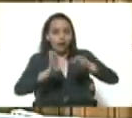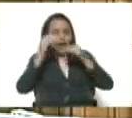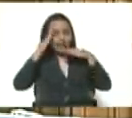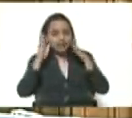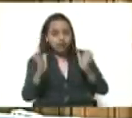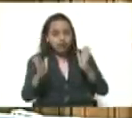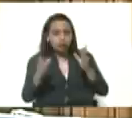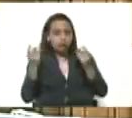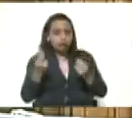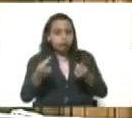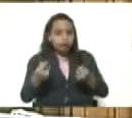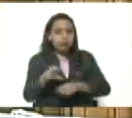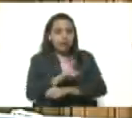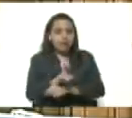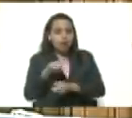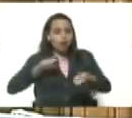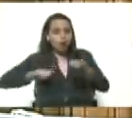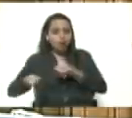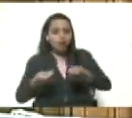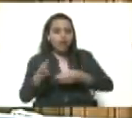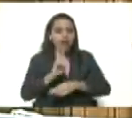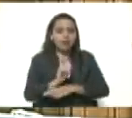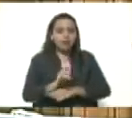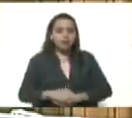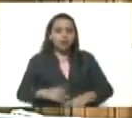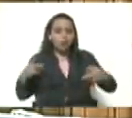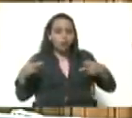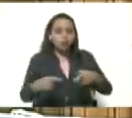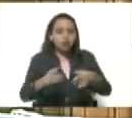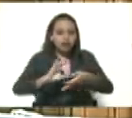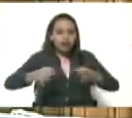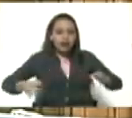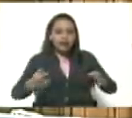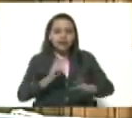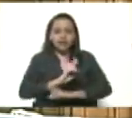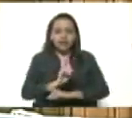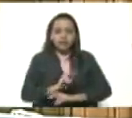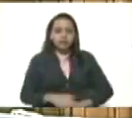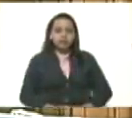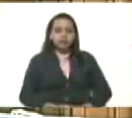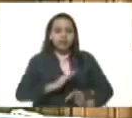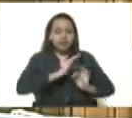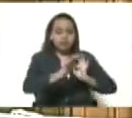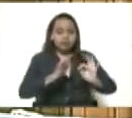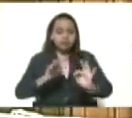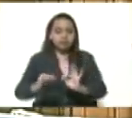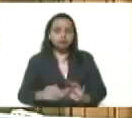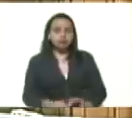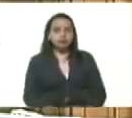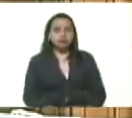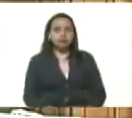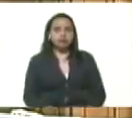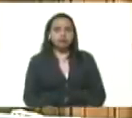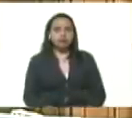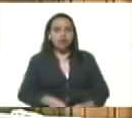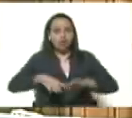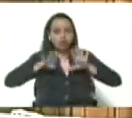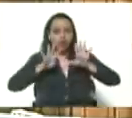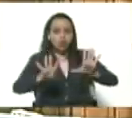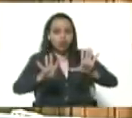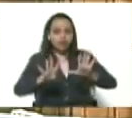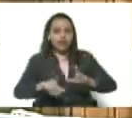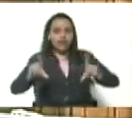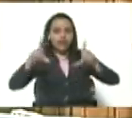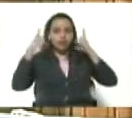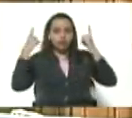atención, reaccionar rápido, controlar rápido, cortar rápido las cadenas de transmisión. 9 casos de